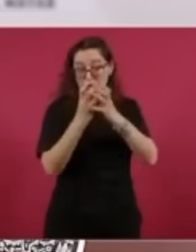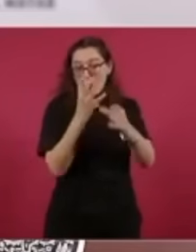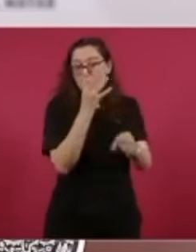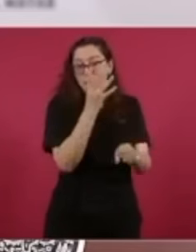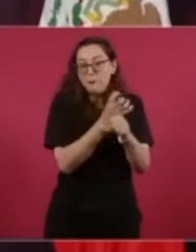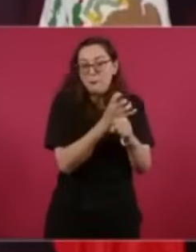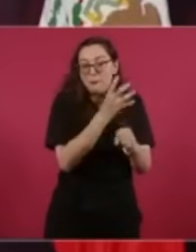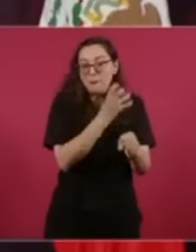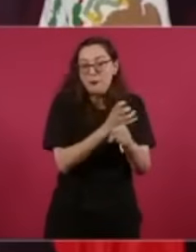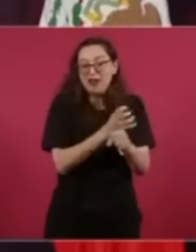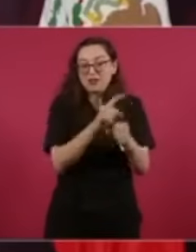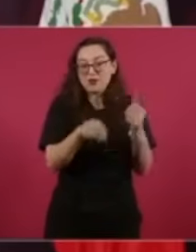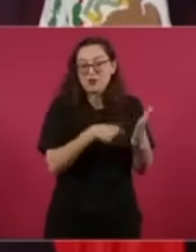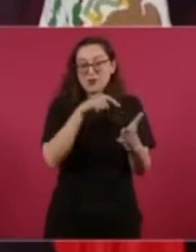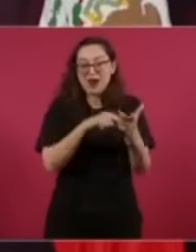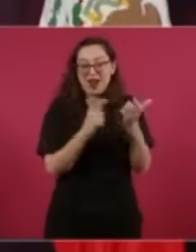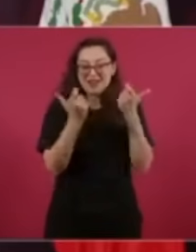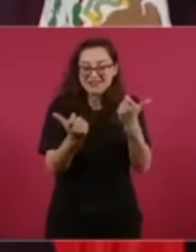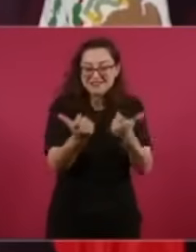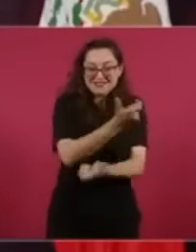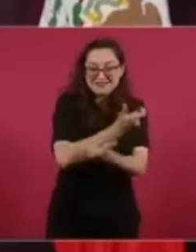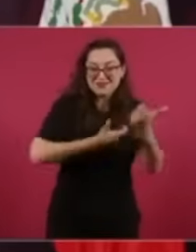Imagínense.